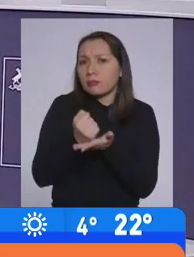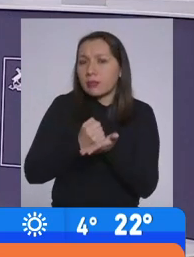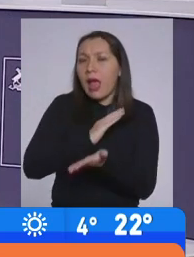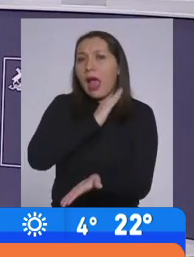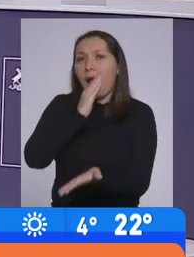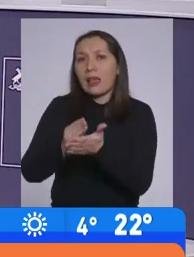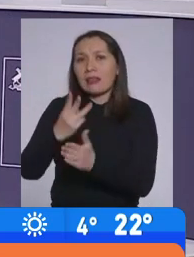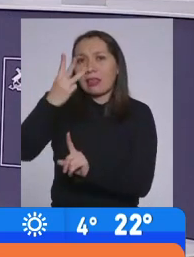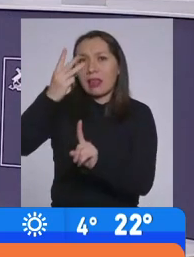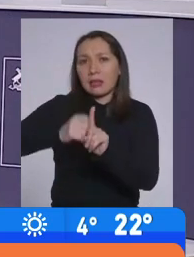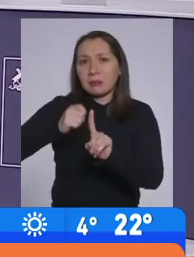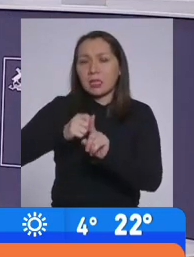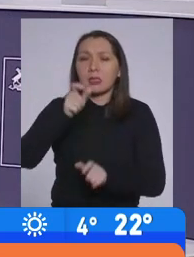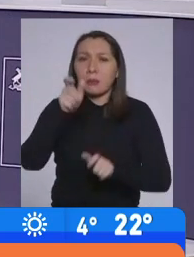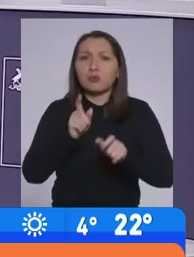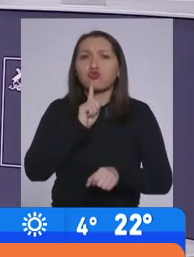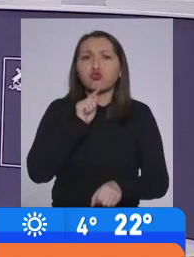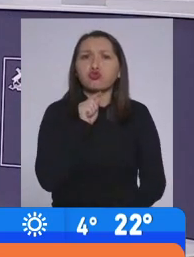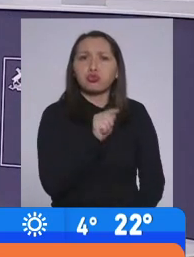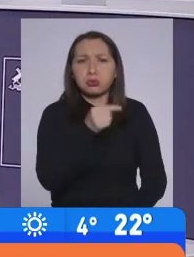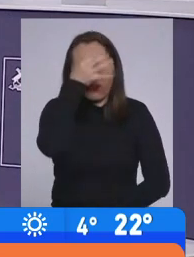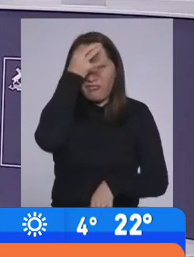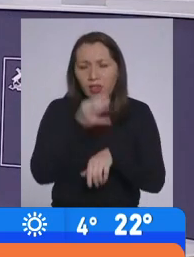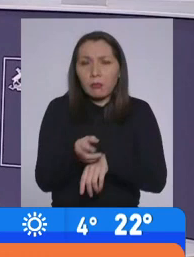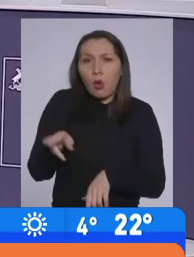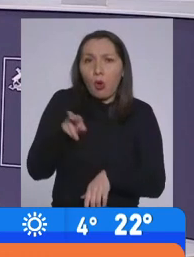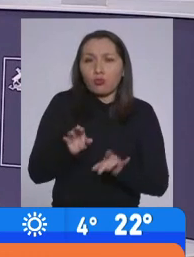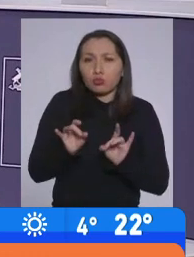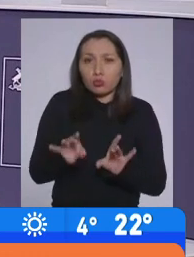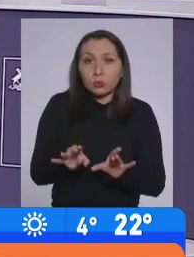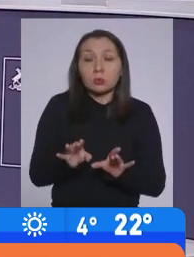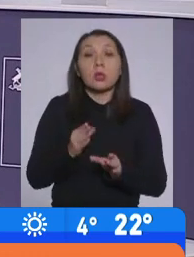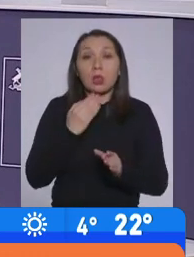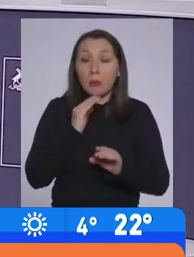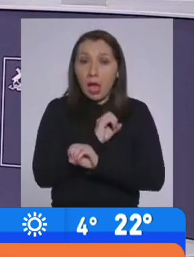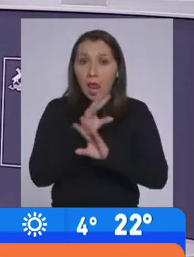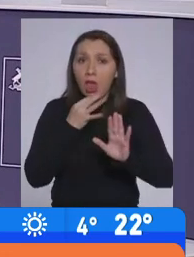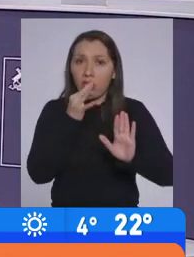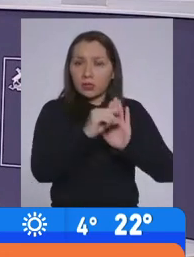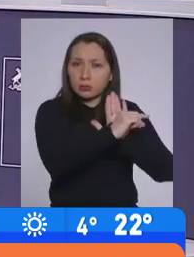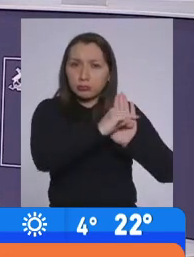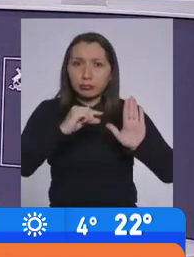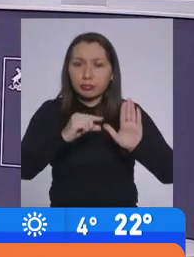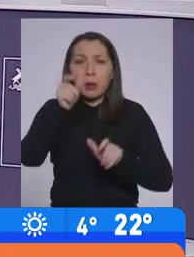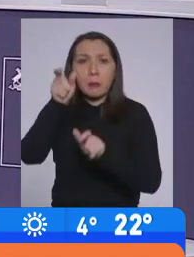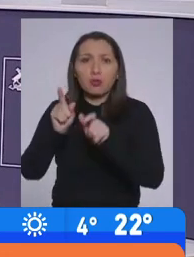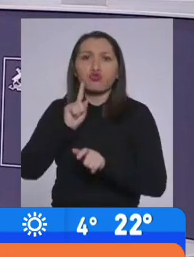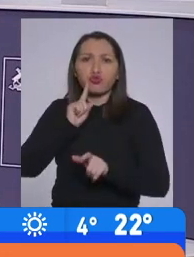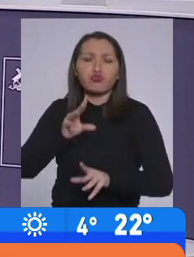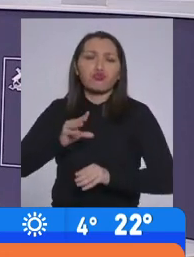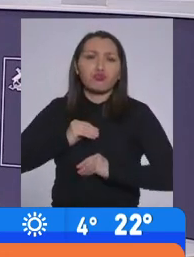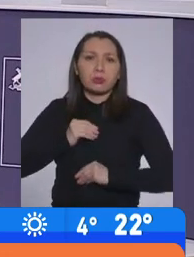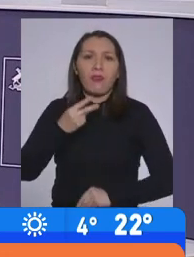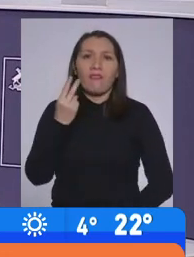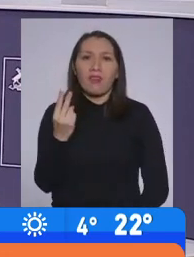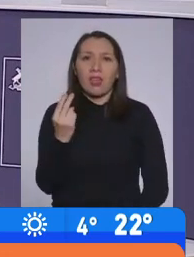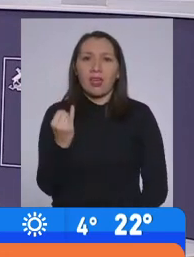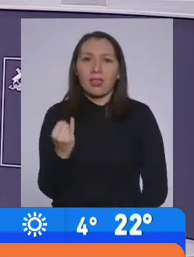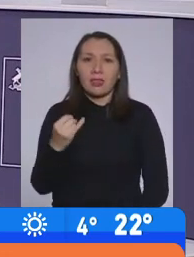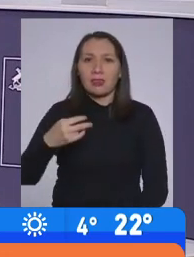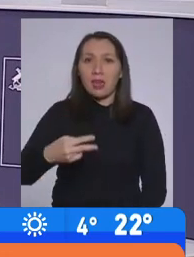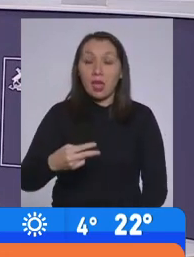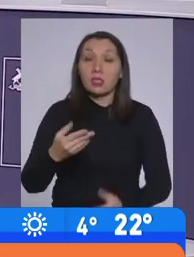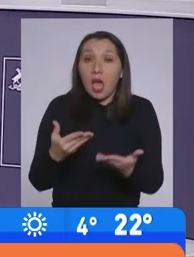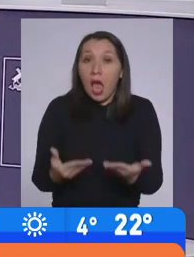meses a todas las personas con enfermedades crónicas incluyendo explícitamente a las personas que viven con vih en este